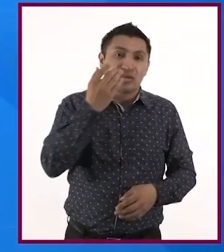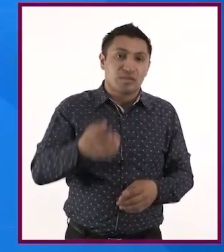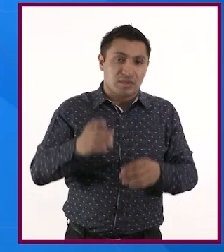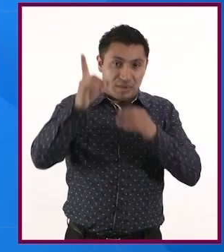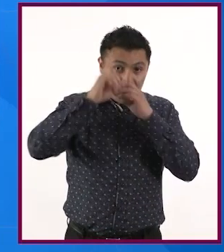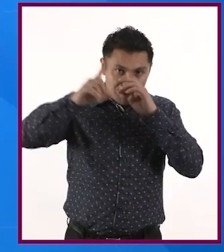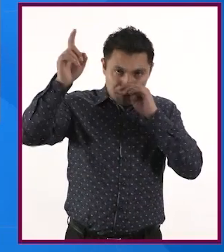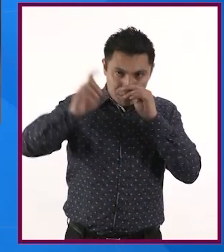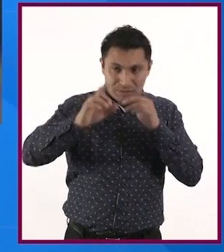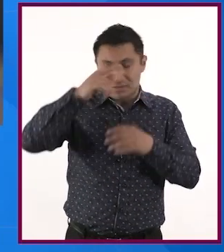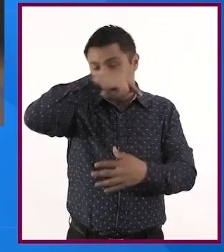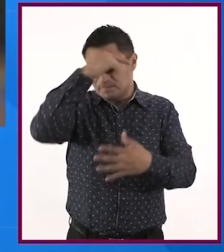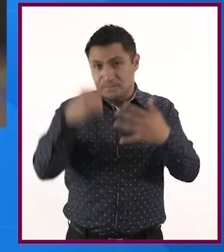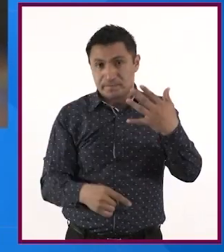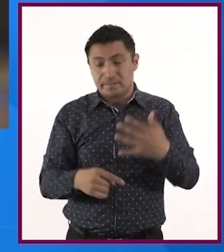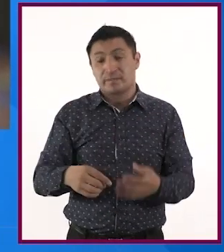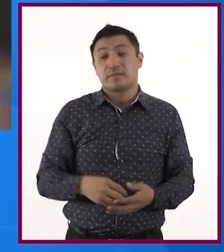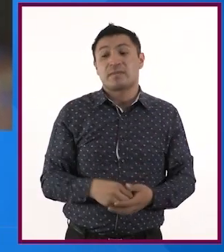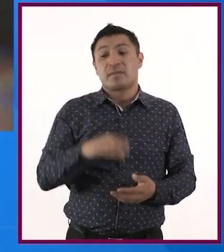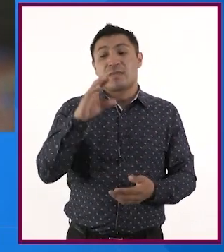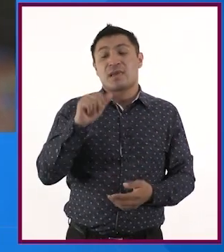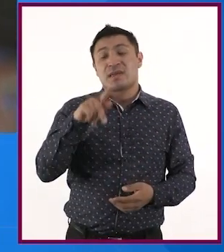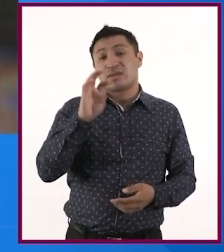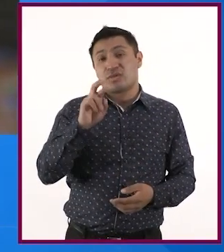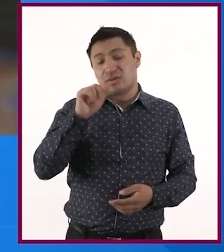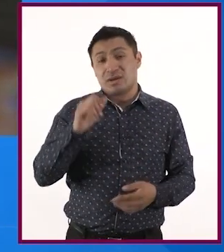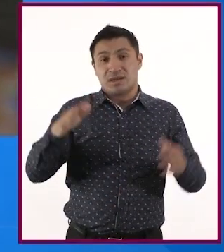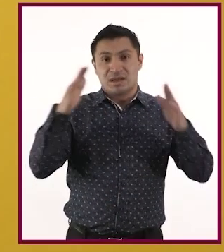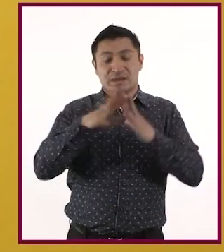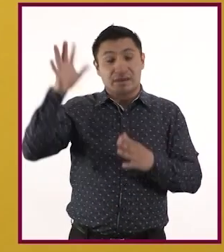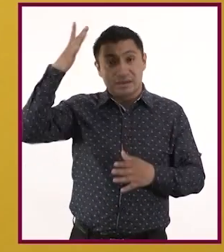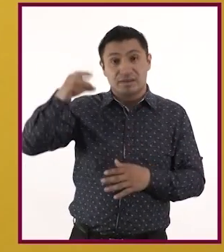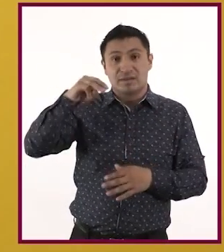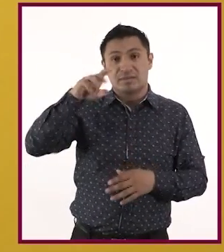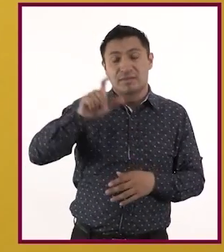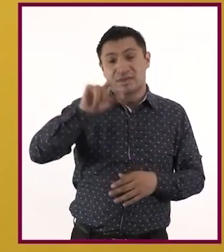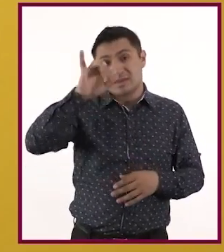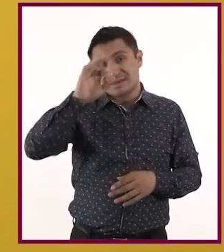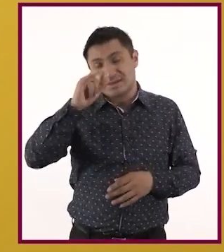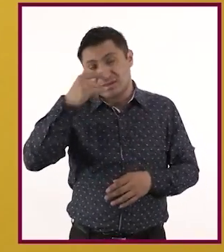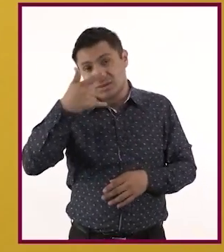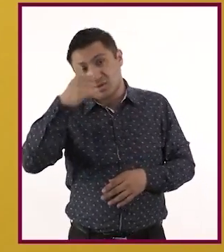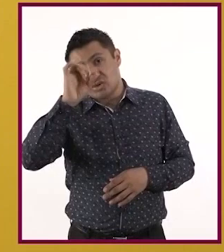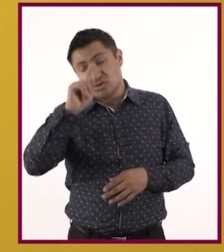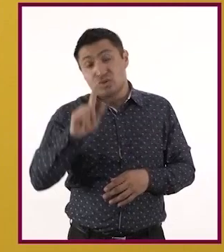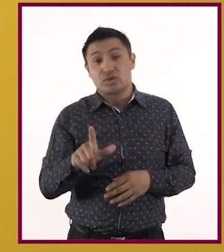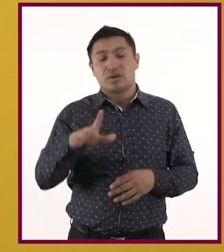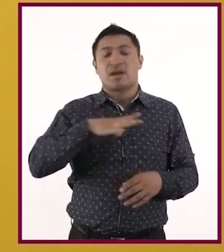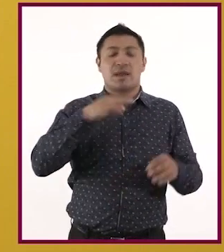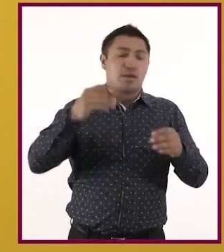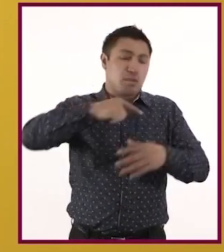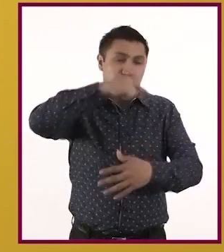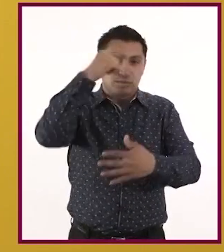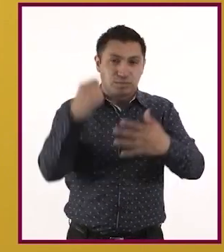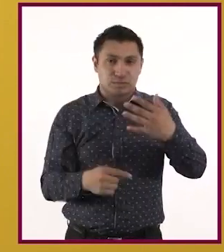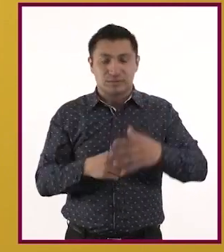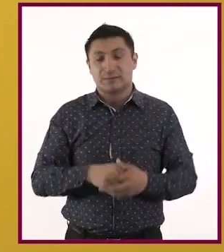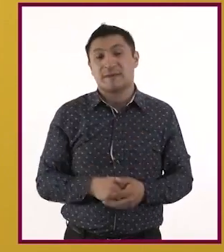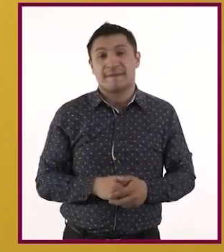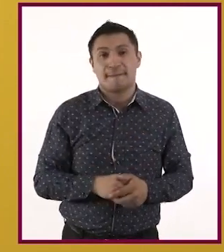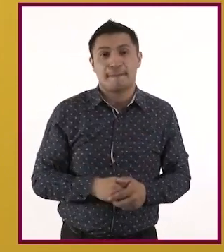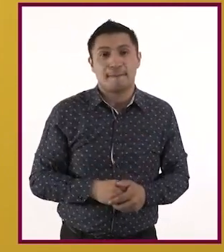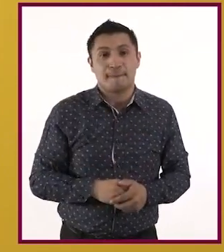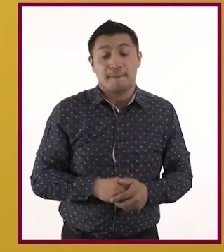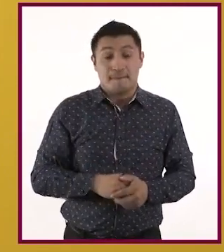dios, shastakna, incantoral, casa del sol, mexicayotl, movimiento confederado restaurador de la cultura de